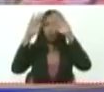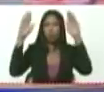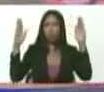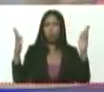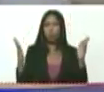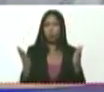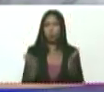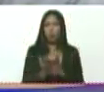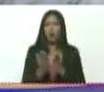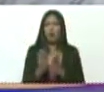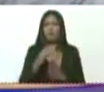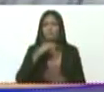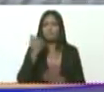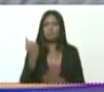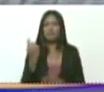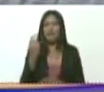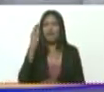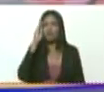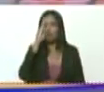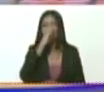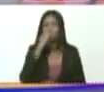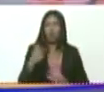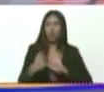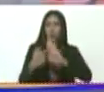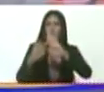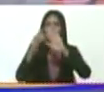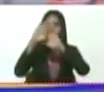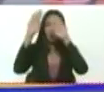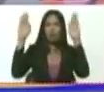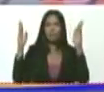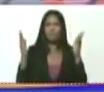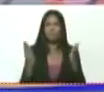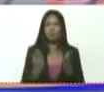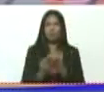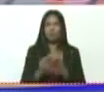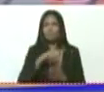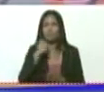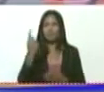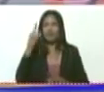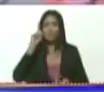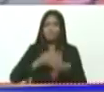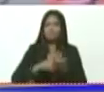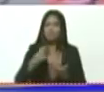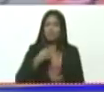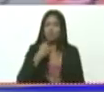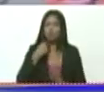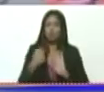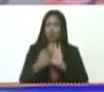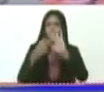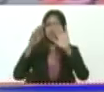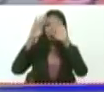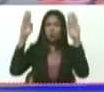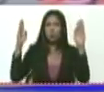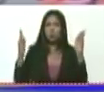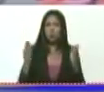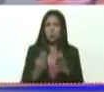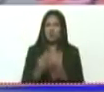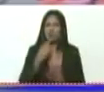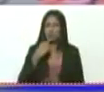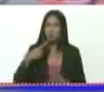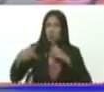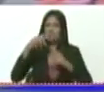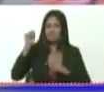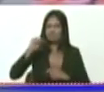de matar al compañero Diosdado Cabello y mostrarlo al mundo, de matar a mi esposa Cilia Flores y mostrarlo al mundo. Eso se llama